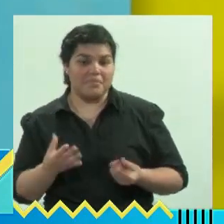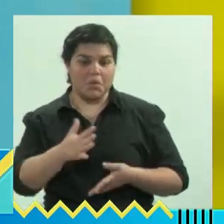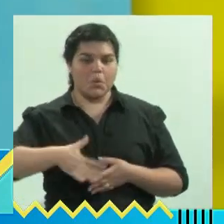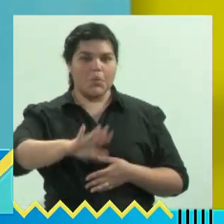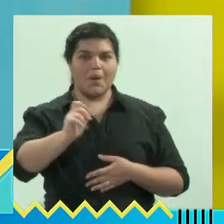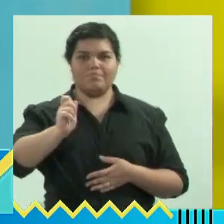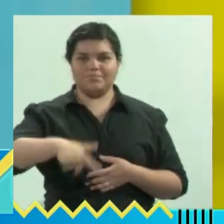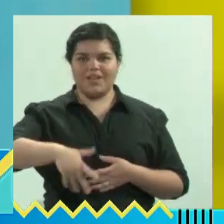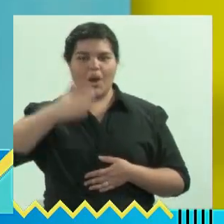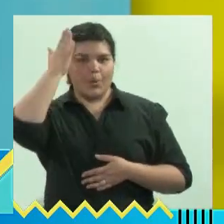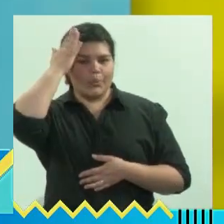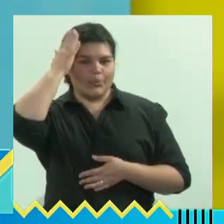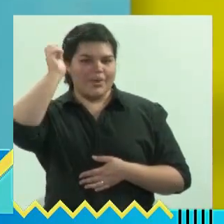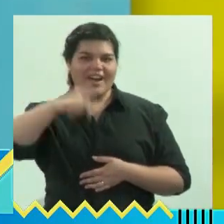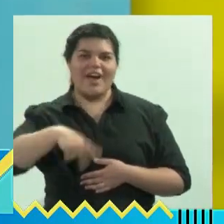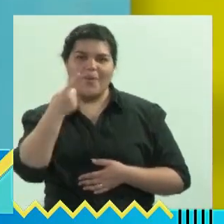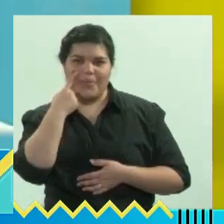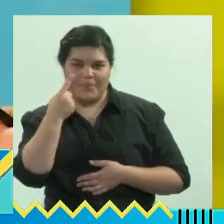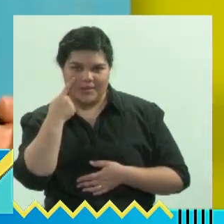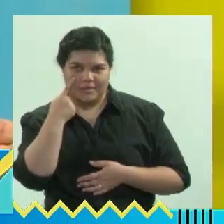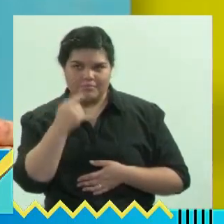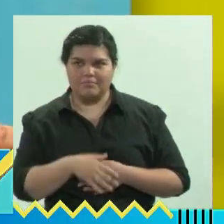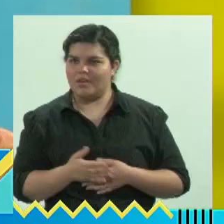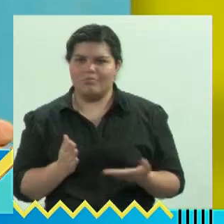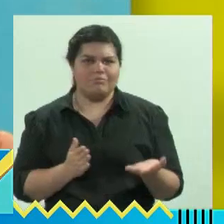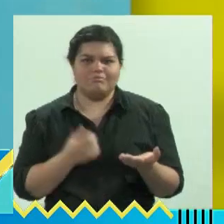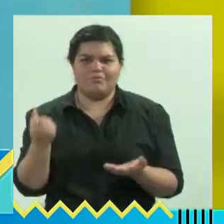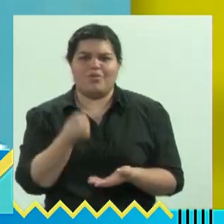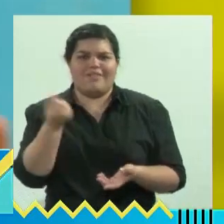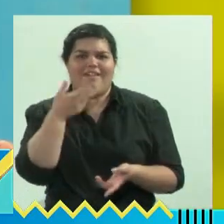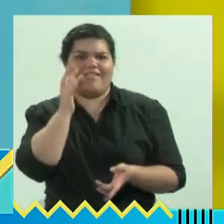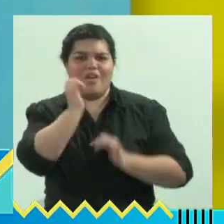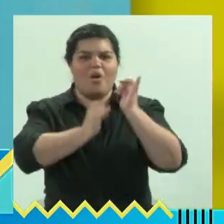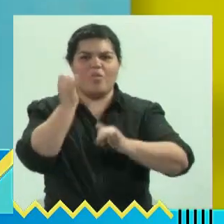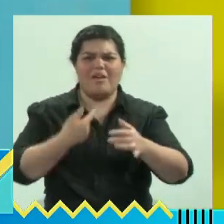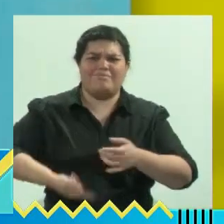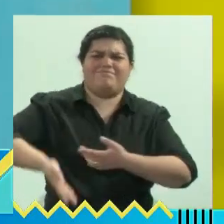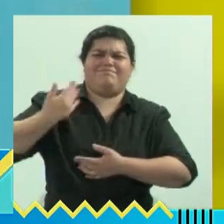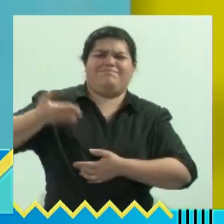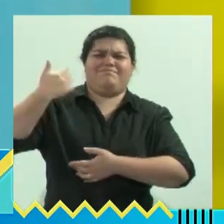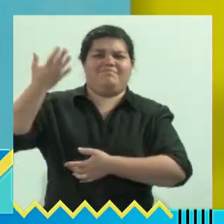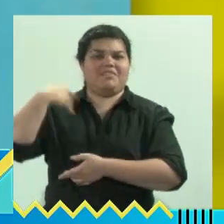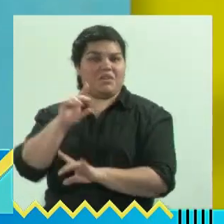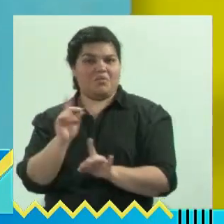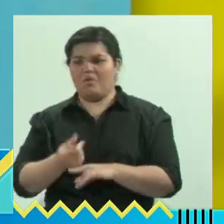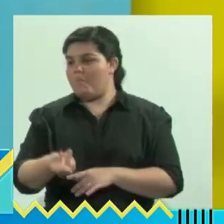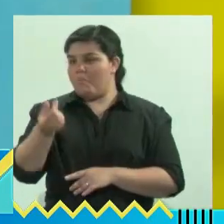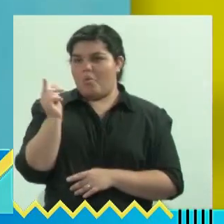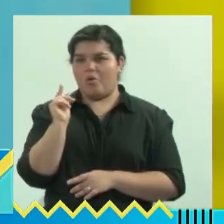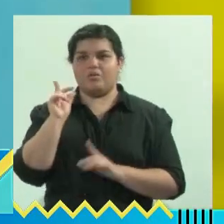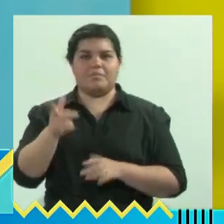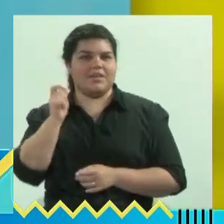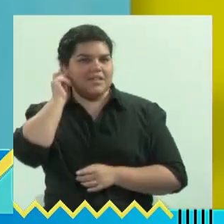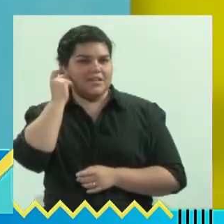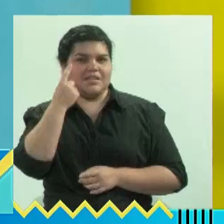estamos, a la cultura en la que vivimos. Y decimos, no hay que irse mucho más lejos, ¿sí? En el tiempo, porque recién, por ejemplo, Fabio hablaba de Gilda